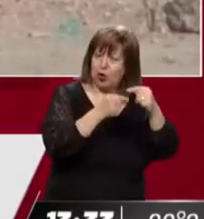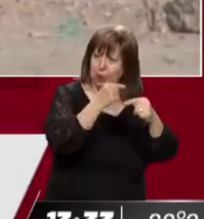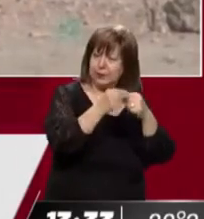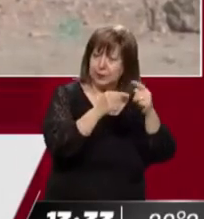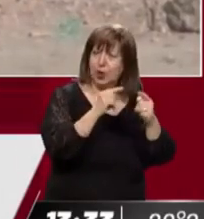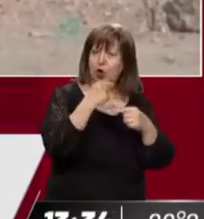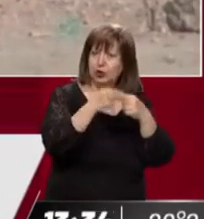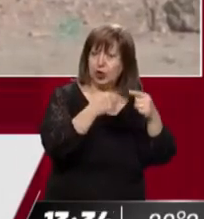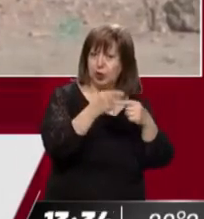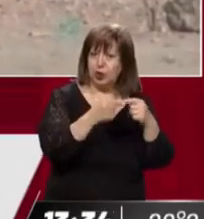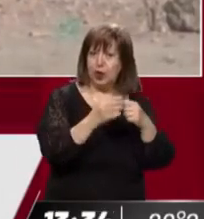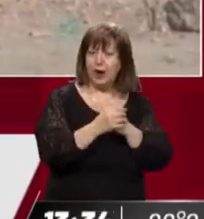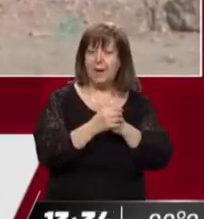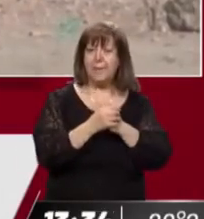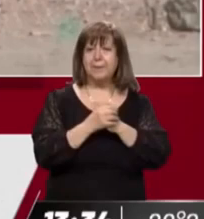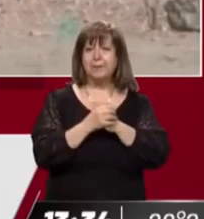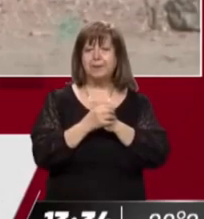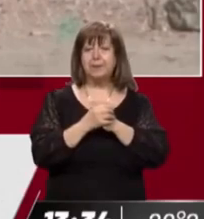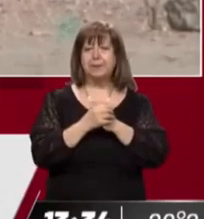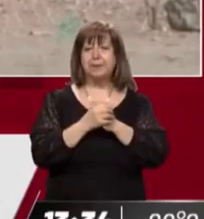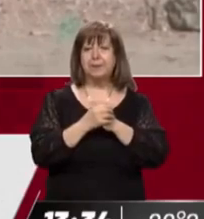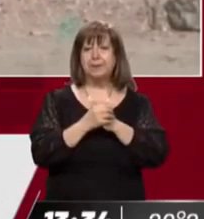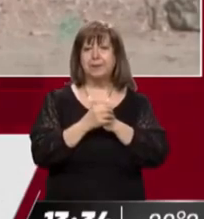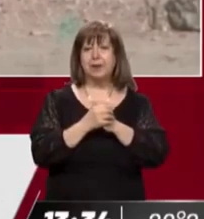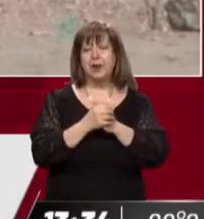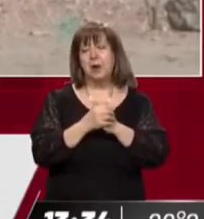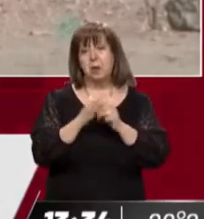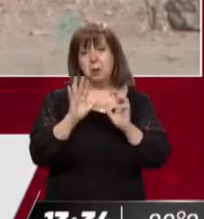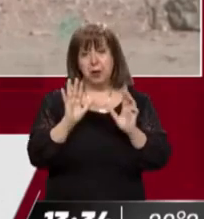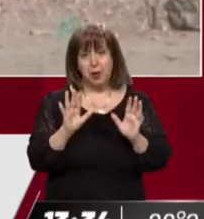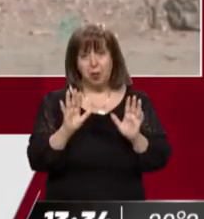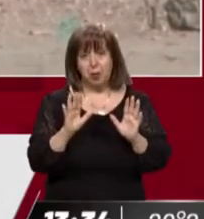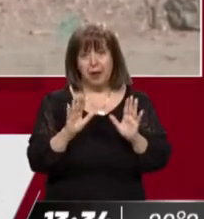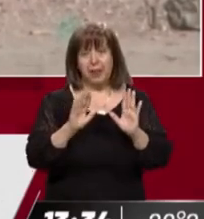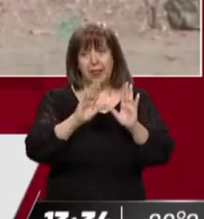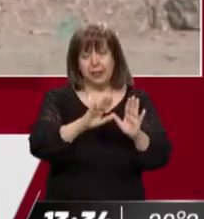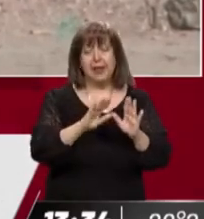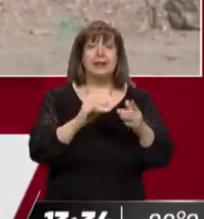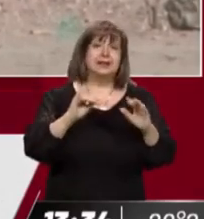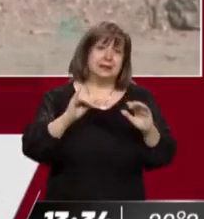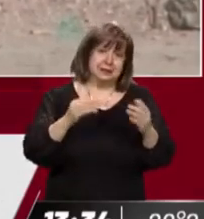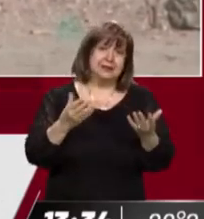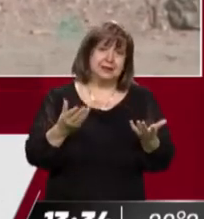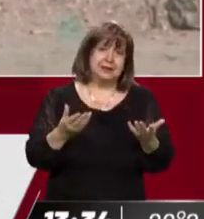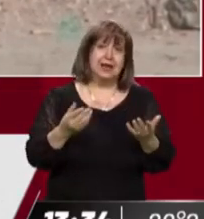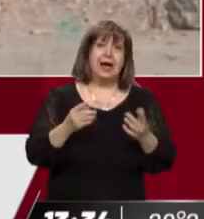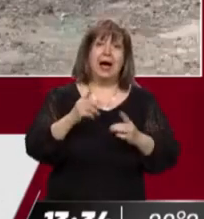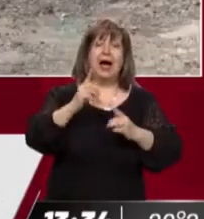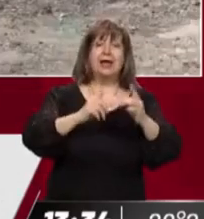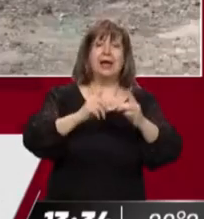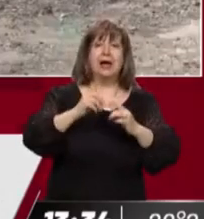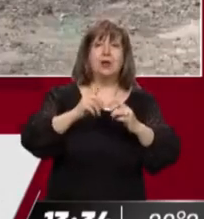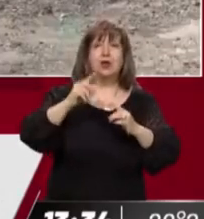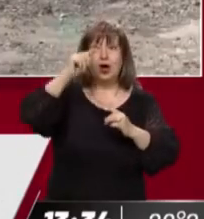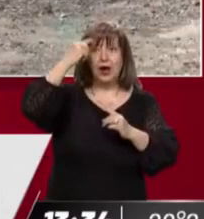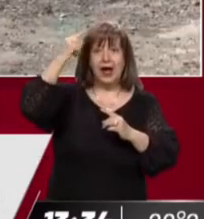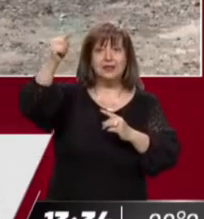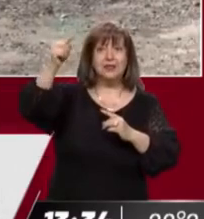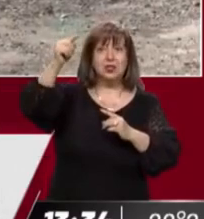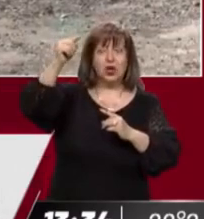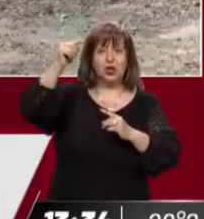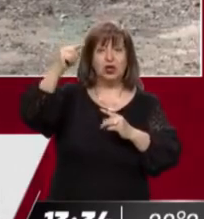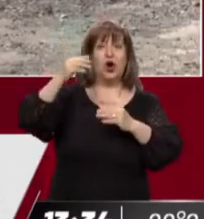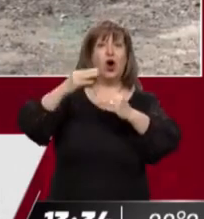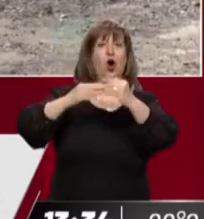también digo, lo viejo que se estaba haciendo donde hay muchas familias que trabajan también. Sí, de hecho, inclusive hay obras con Fondo Nación que se vienen paralizando,